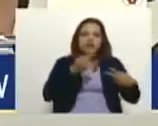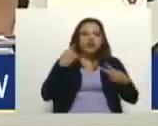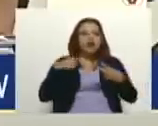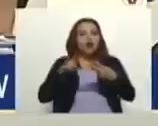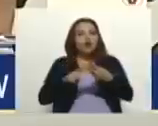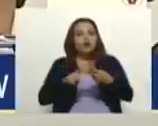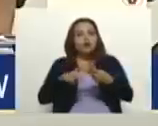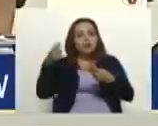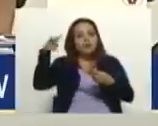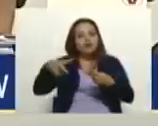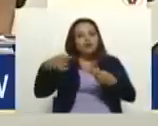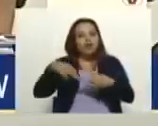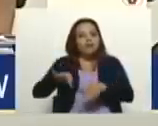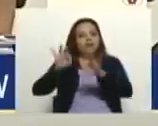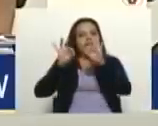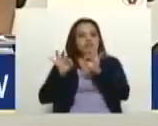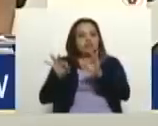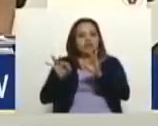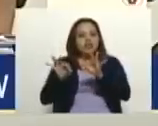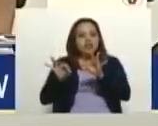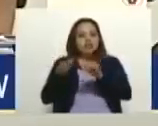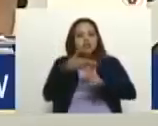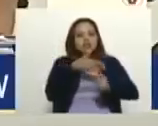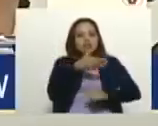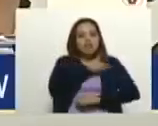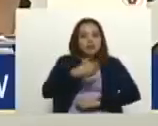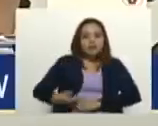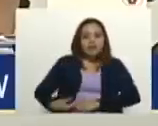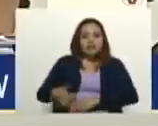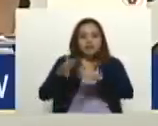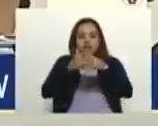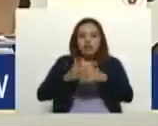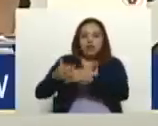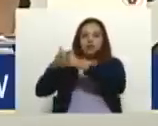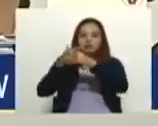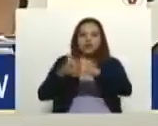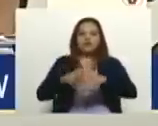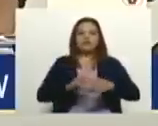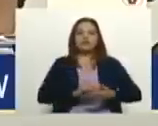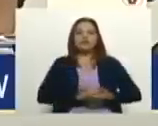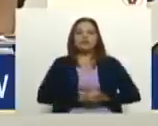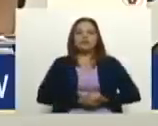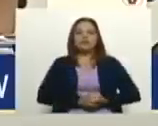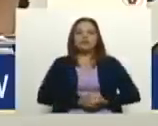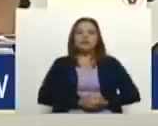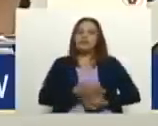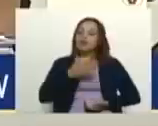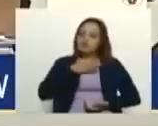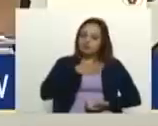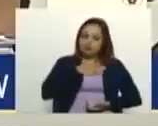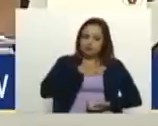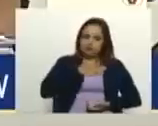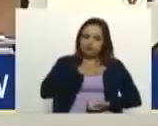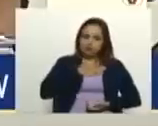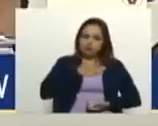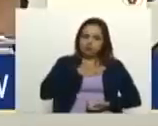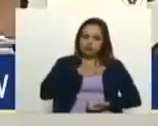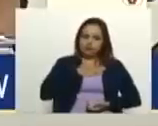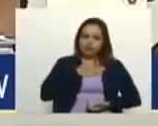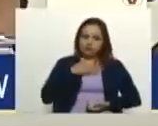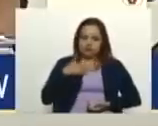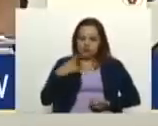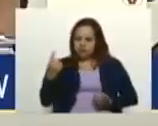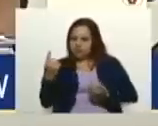enviado especial del presidente de los Estados Unidos. Este que está aquí le comentó,